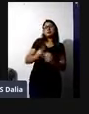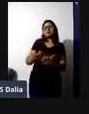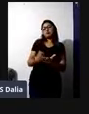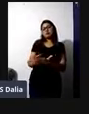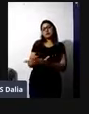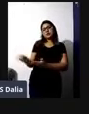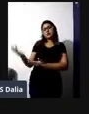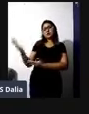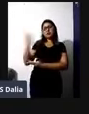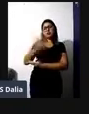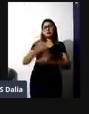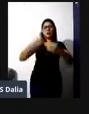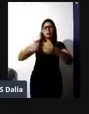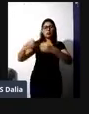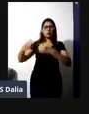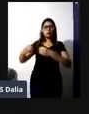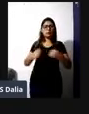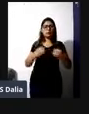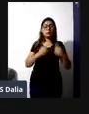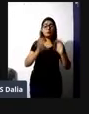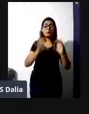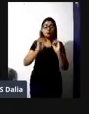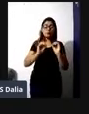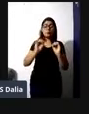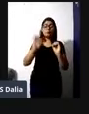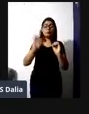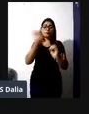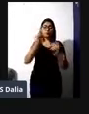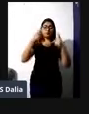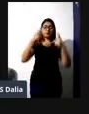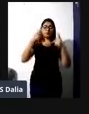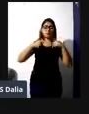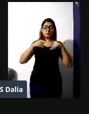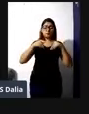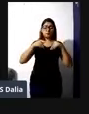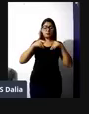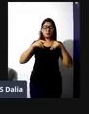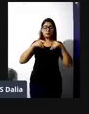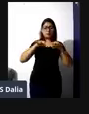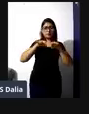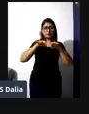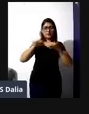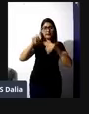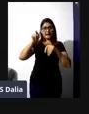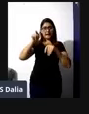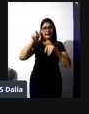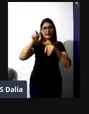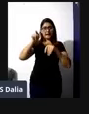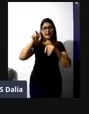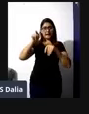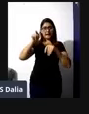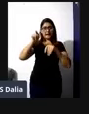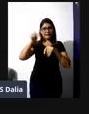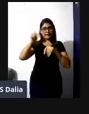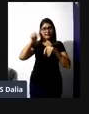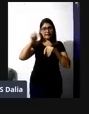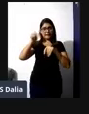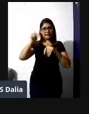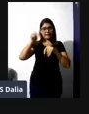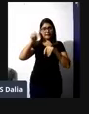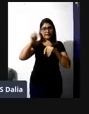hasta la noche, o quienes trabajan en las oficinas, pues bueno, también tienen un horario muy